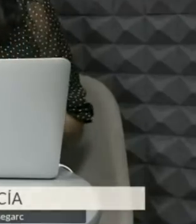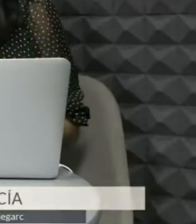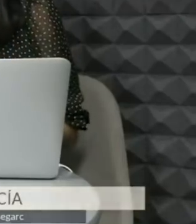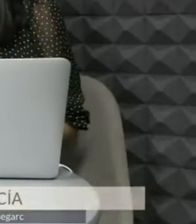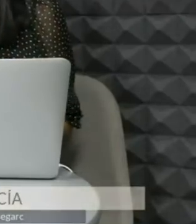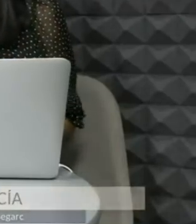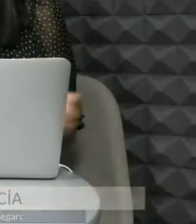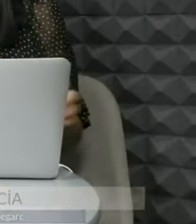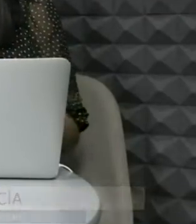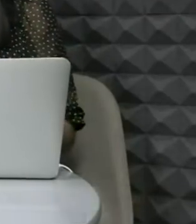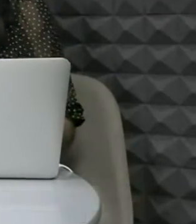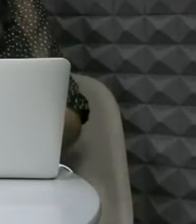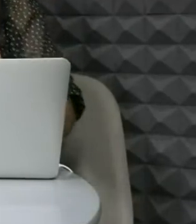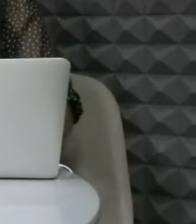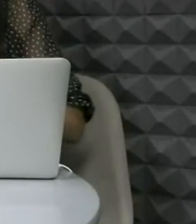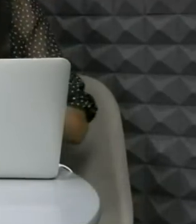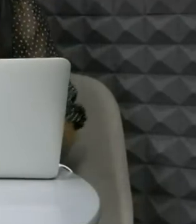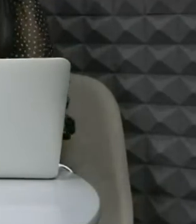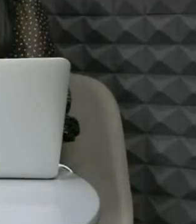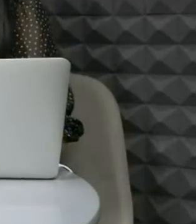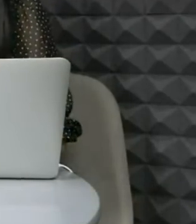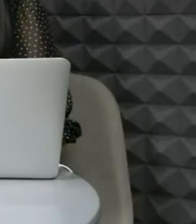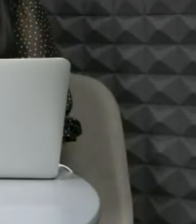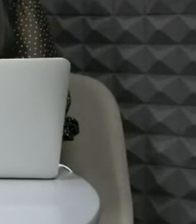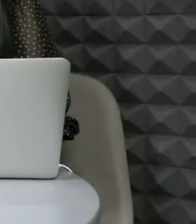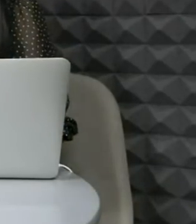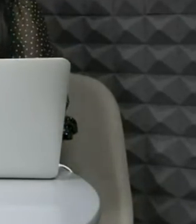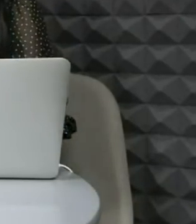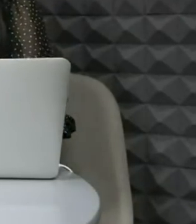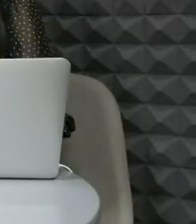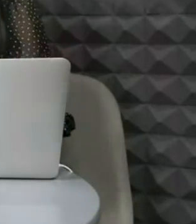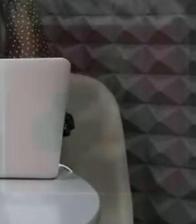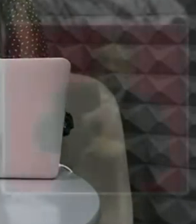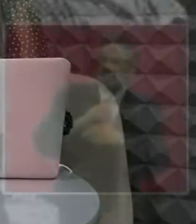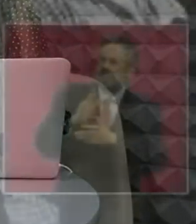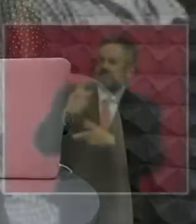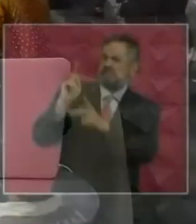que el tema de la pausa pues sigue presente. Sin más, vamos a escuchar cómo lo dijo.